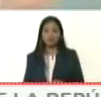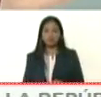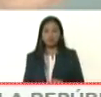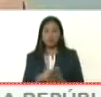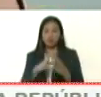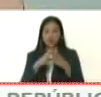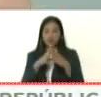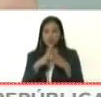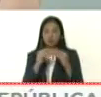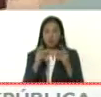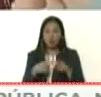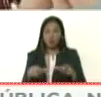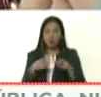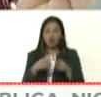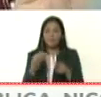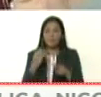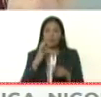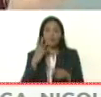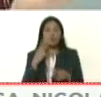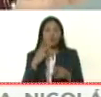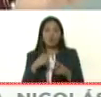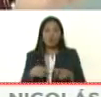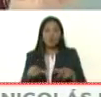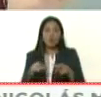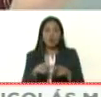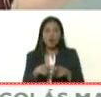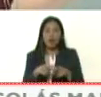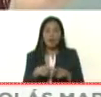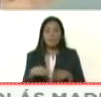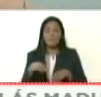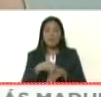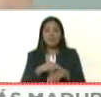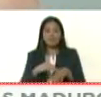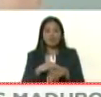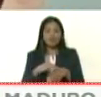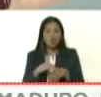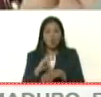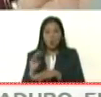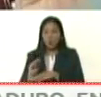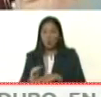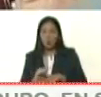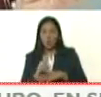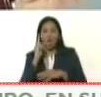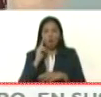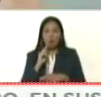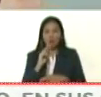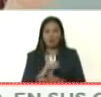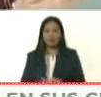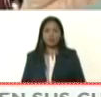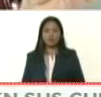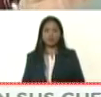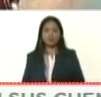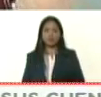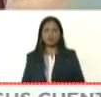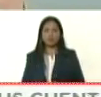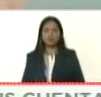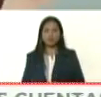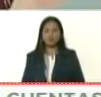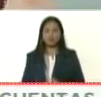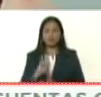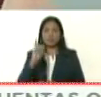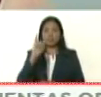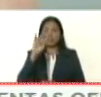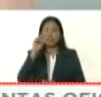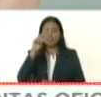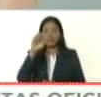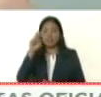otros espacios como los espacios de la misión Negripólita, el IDENA que atiende los niños y lo que